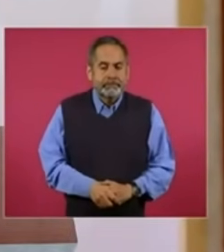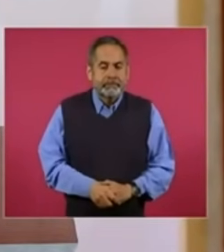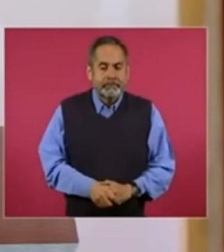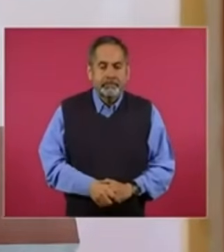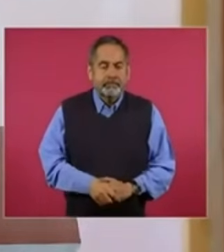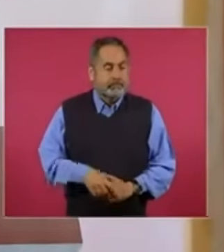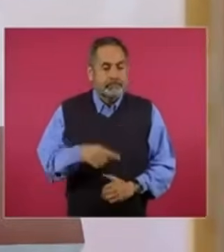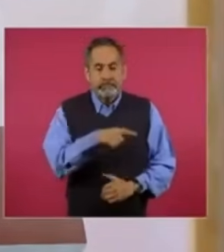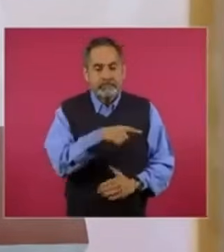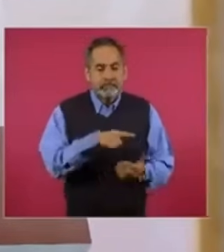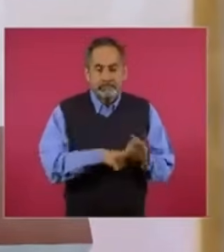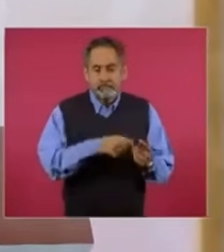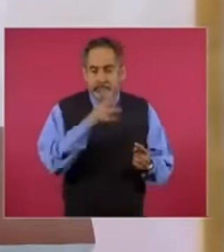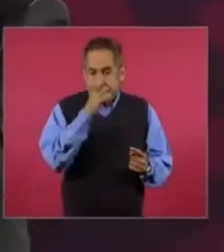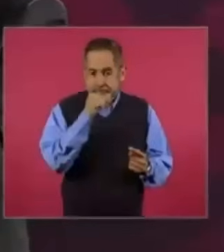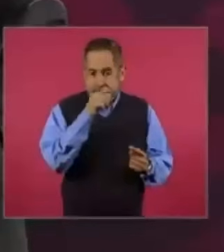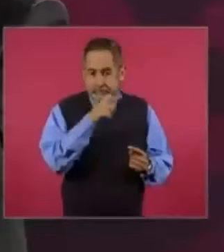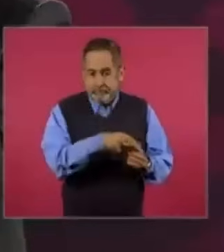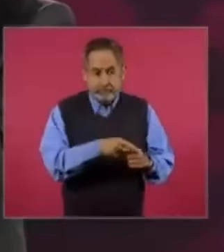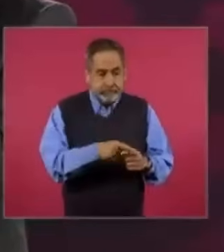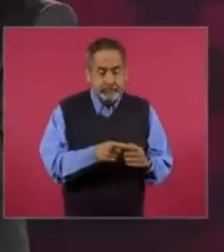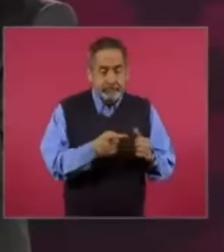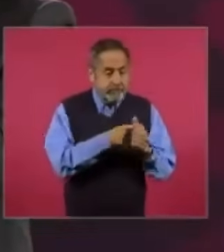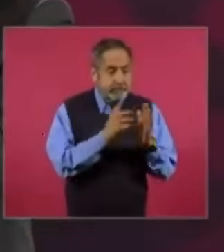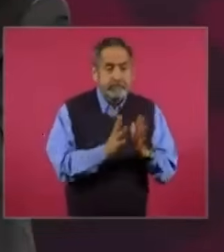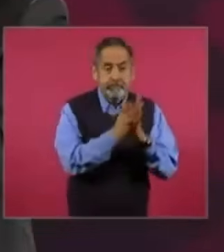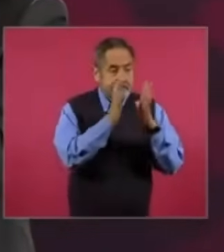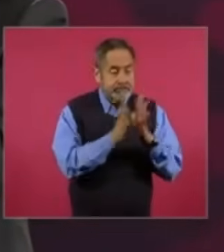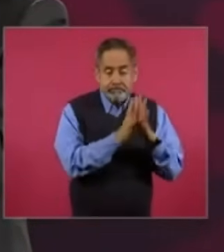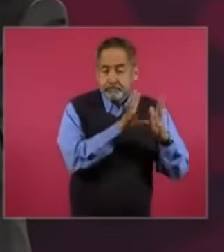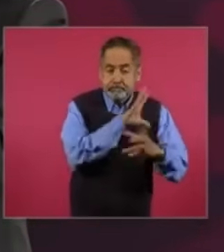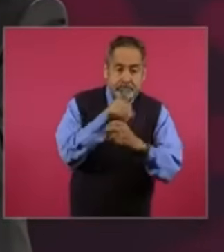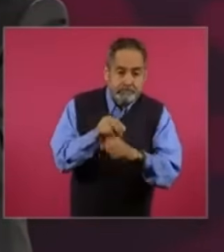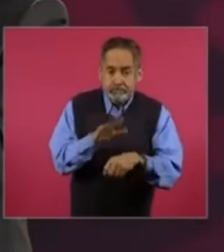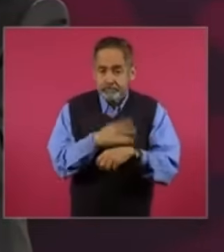no han podido ellos participar por eso.